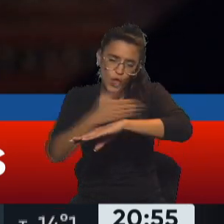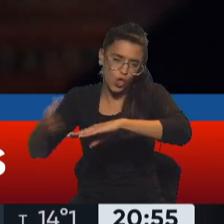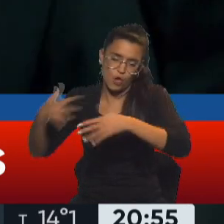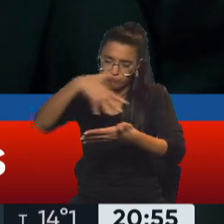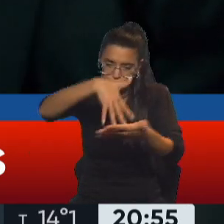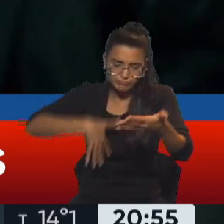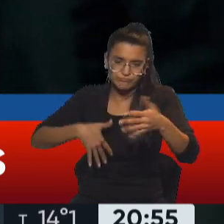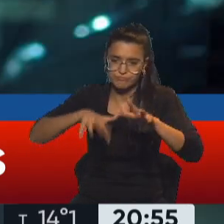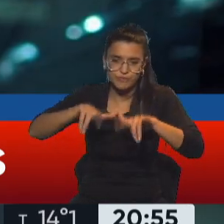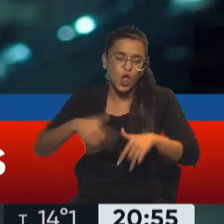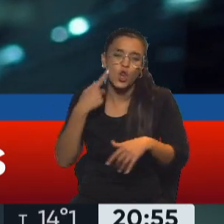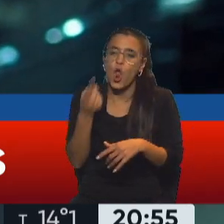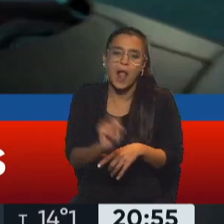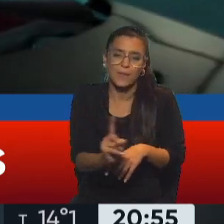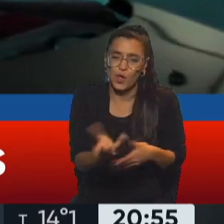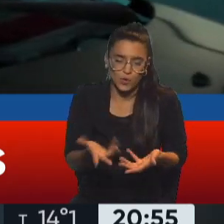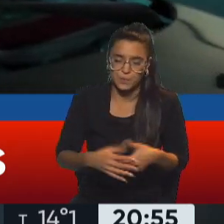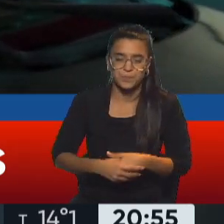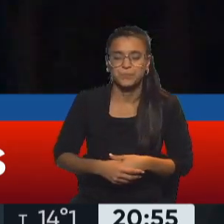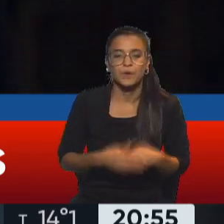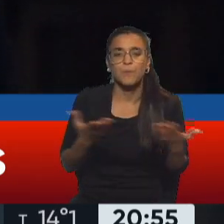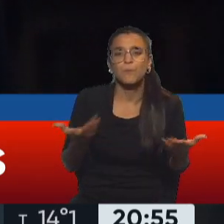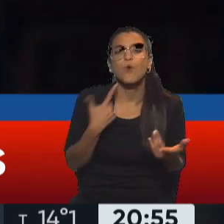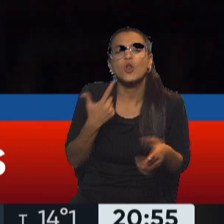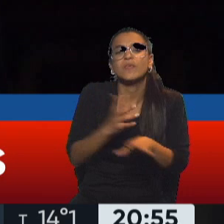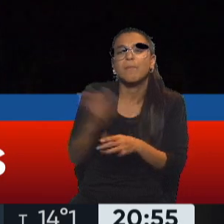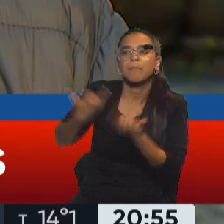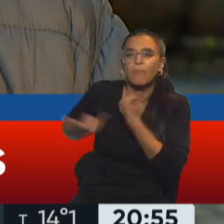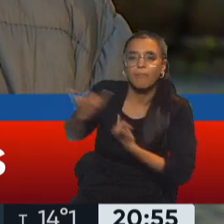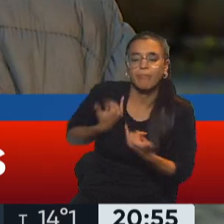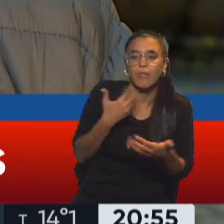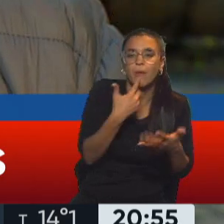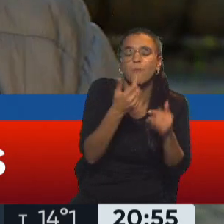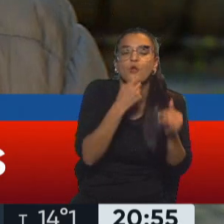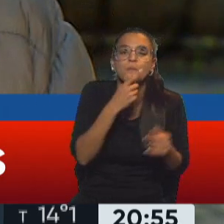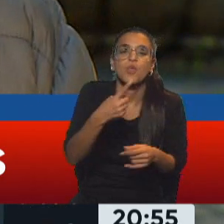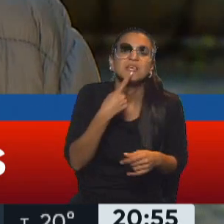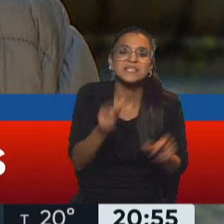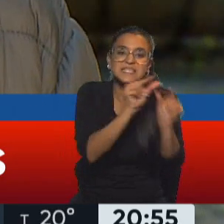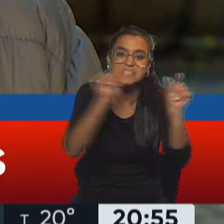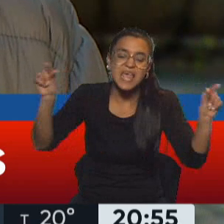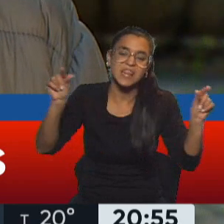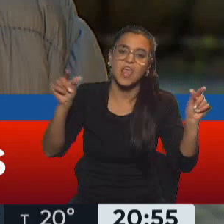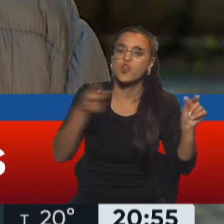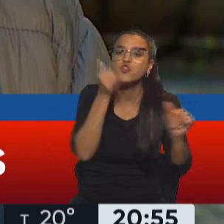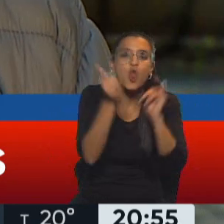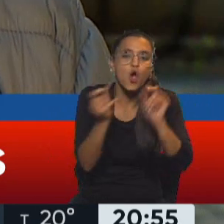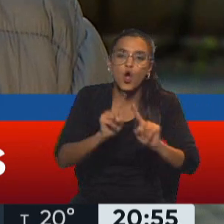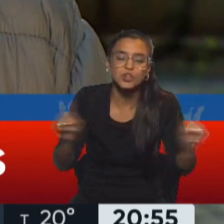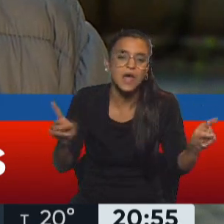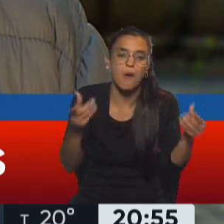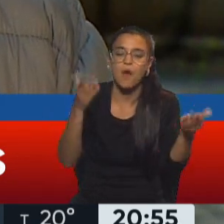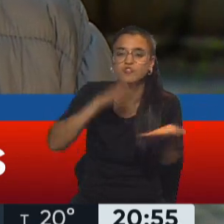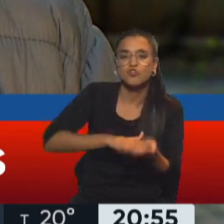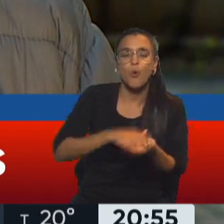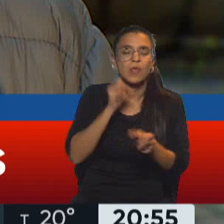comunicado, y que se manejaba por algo que le contaron, porque decía, por ejemplo, que la serie hacía omisiones de